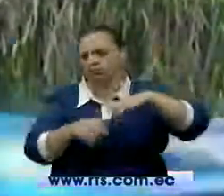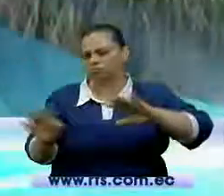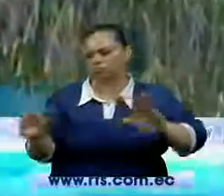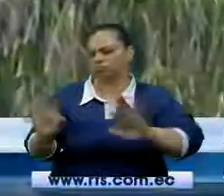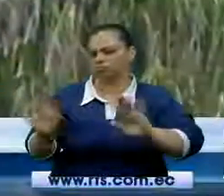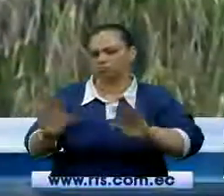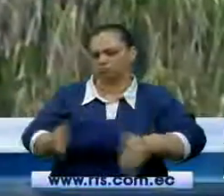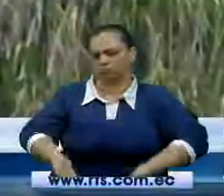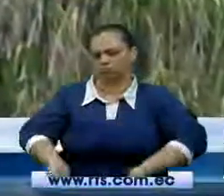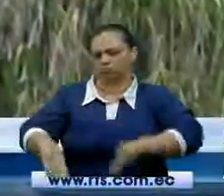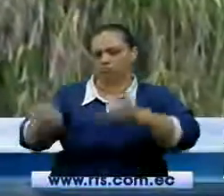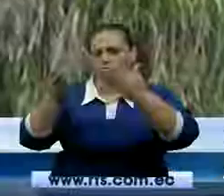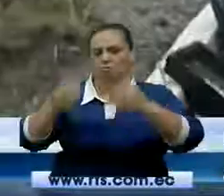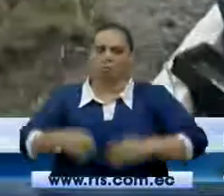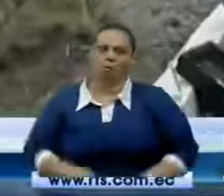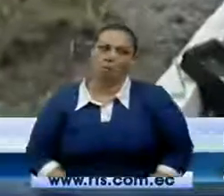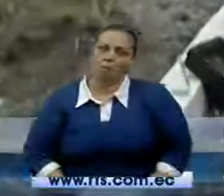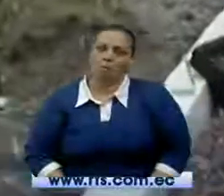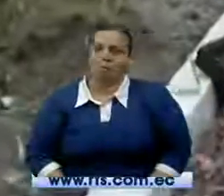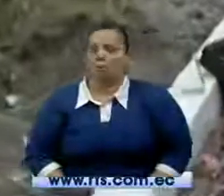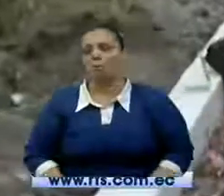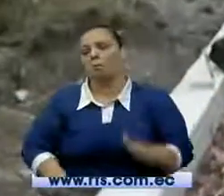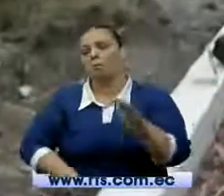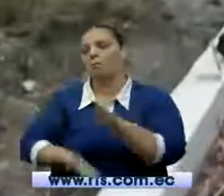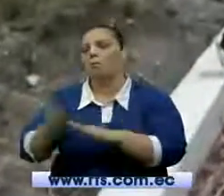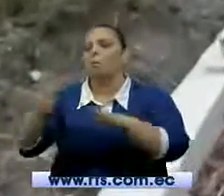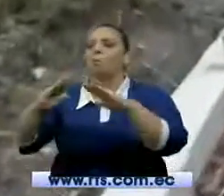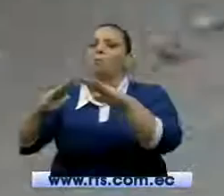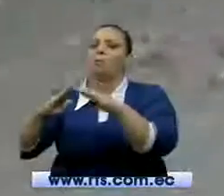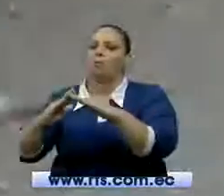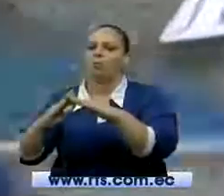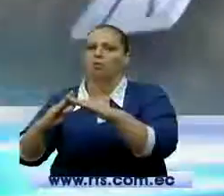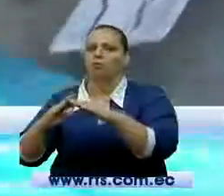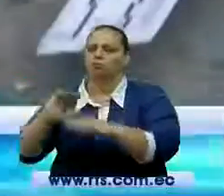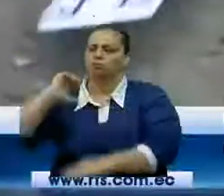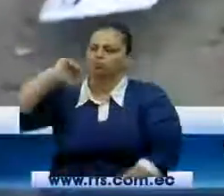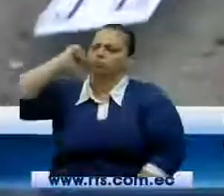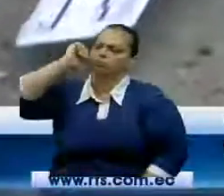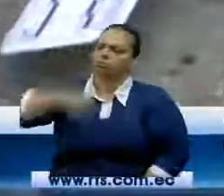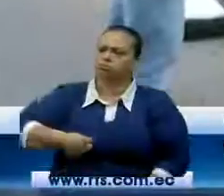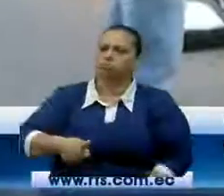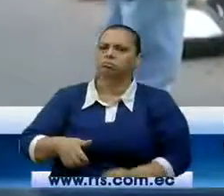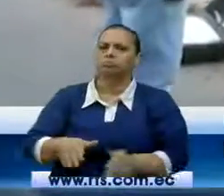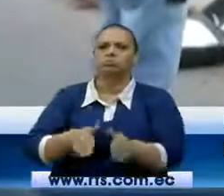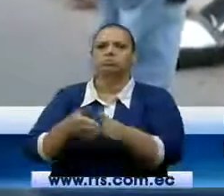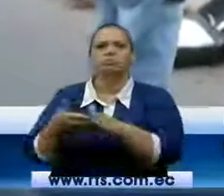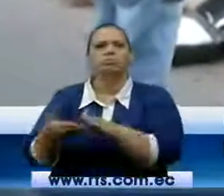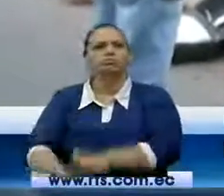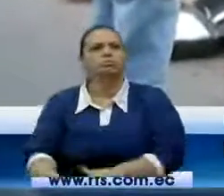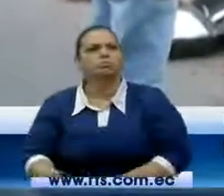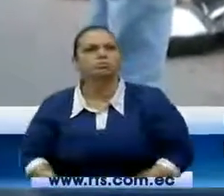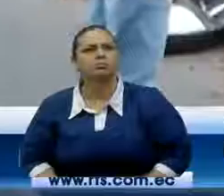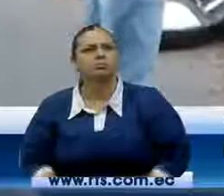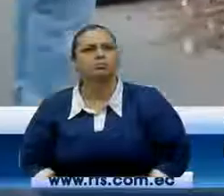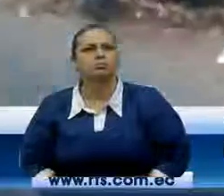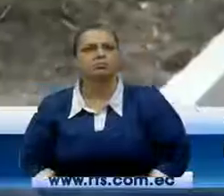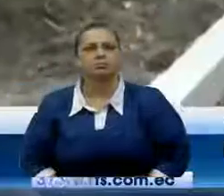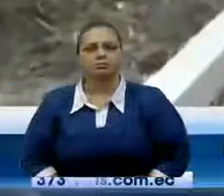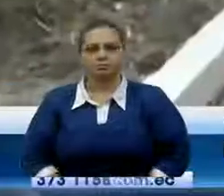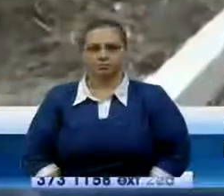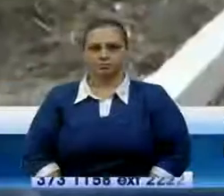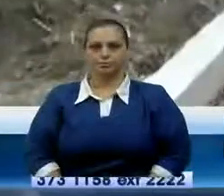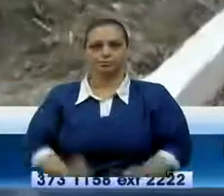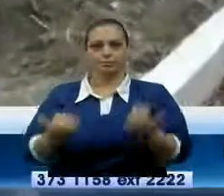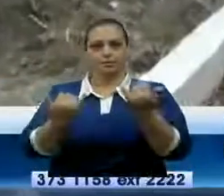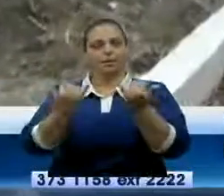cuenta de que ya había fallecido. Fiscalía realizó las experticias en el lugar del accidente, conjuntamente con criminalística,